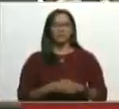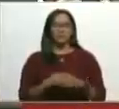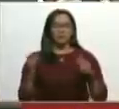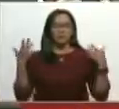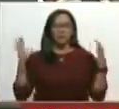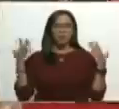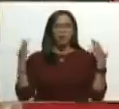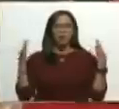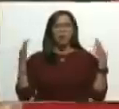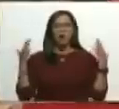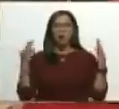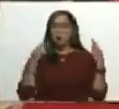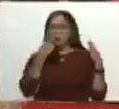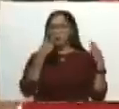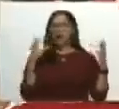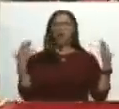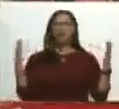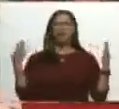Vamos a ver, pues.